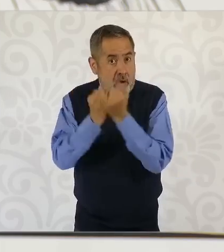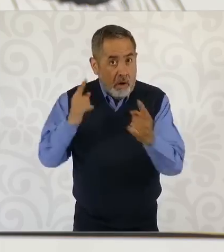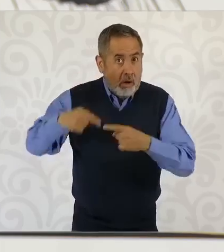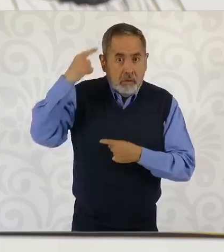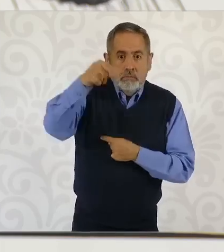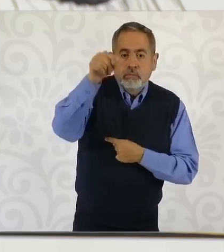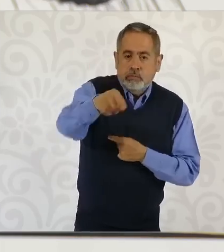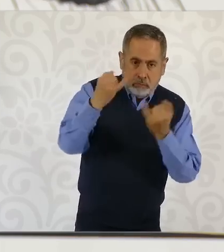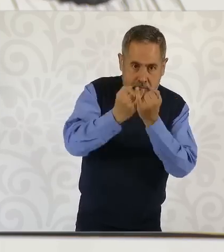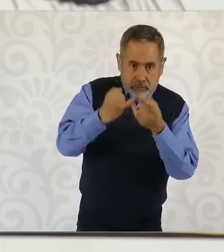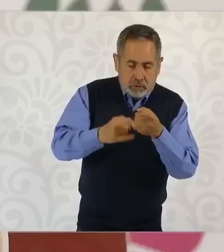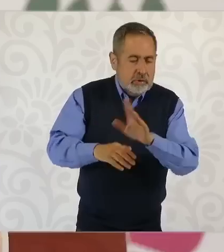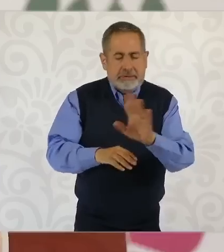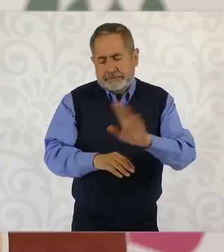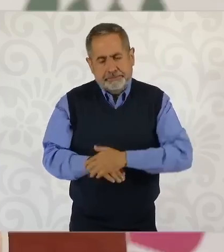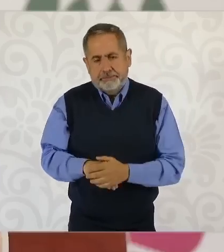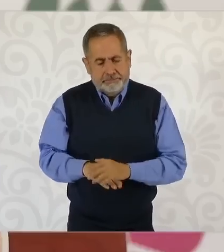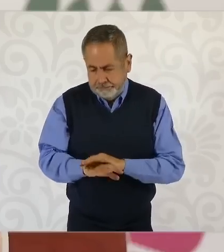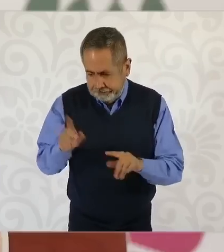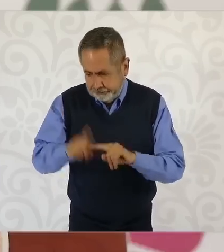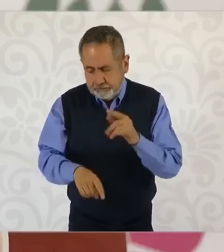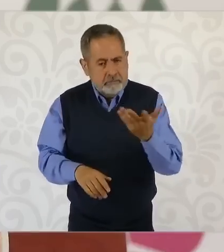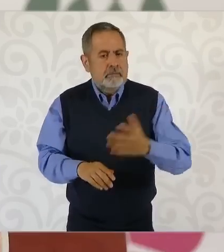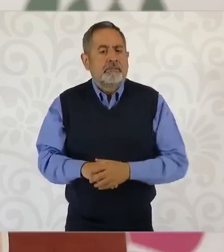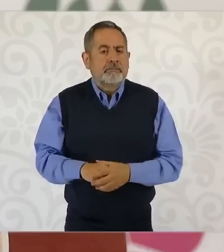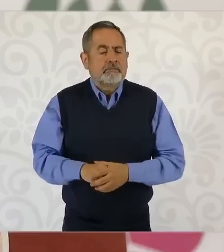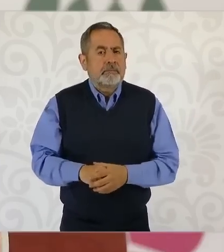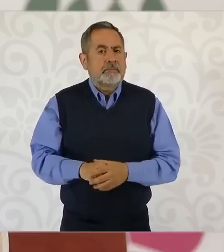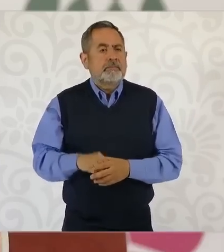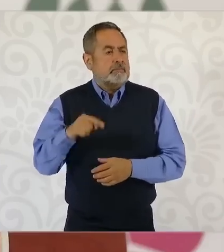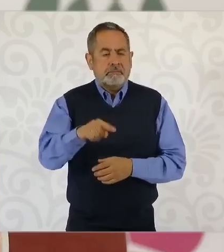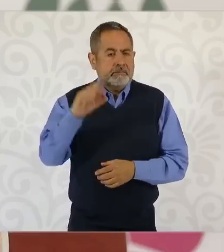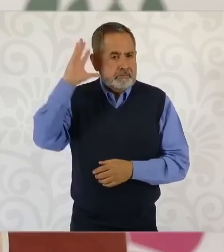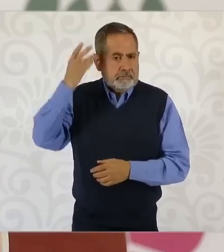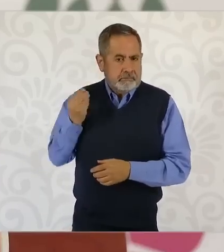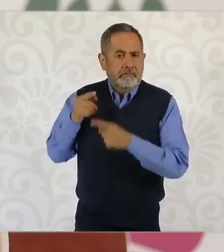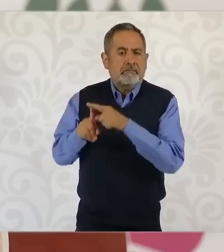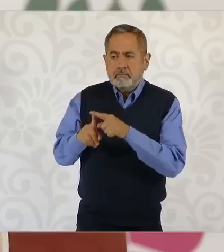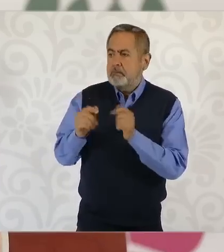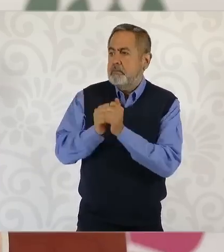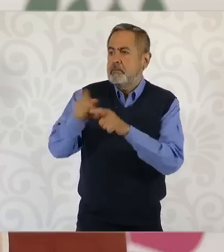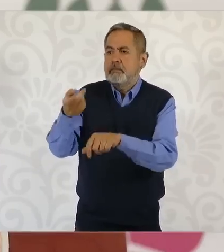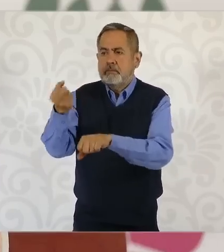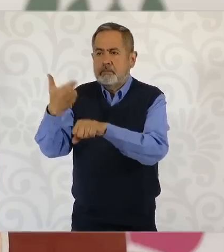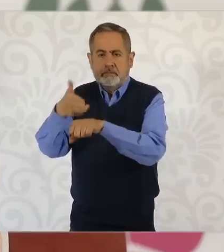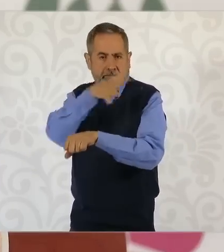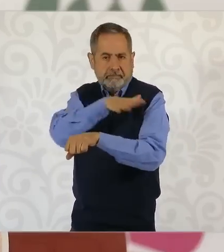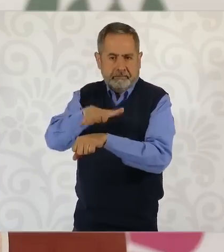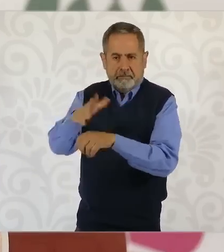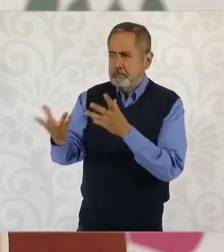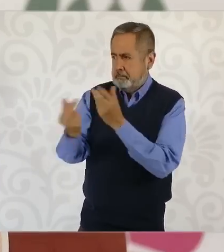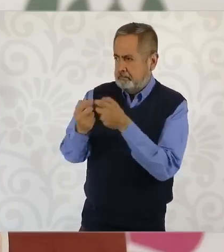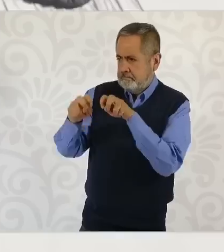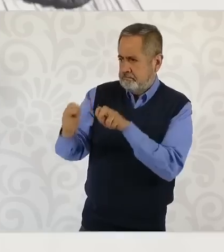tipo y Clara pues se va a reunir con el general secretario, obviamente con el gobierno